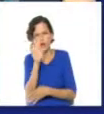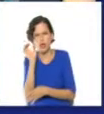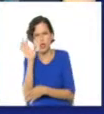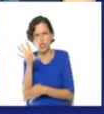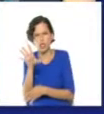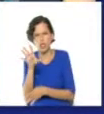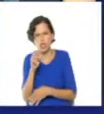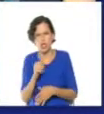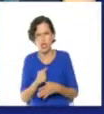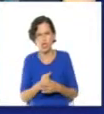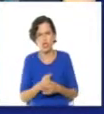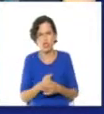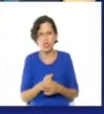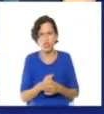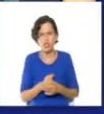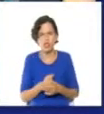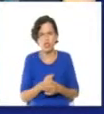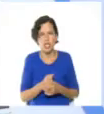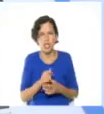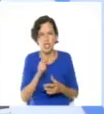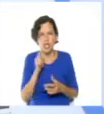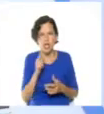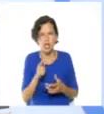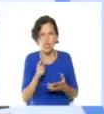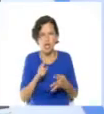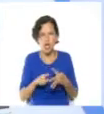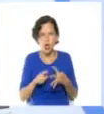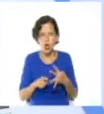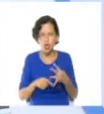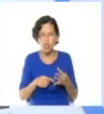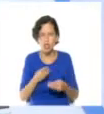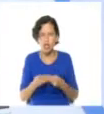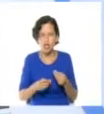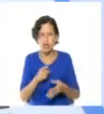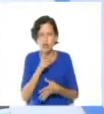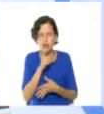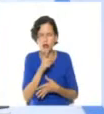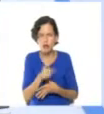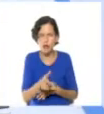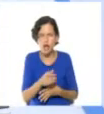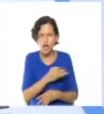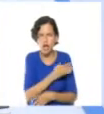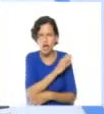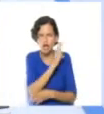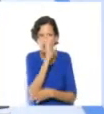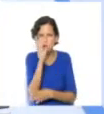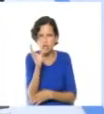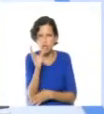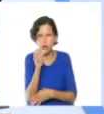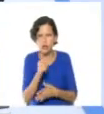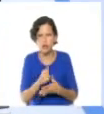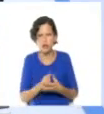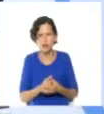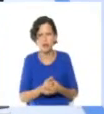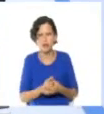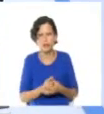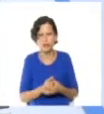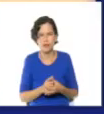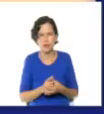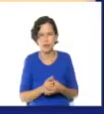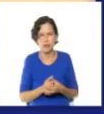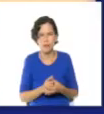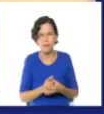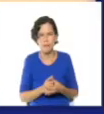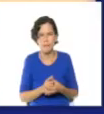de reflejar esos perjuicios que ocasiona el elemento